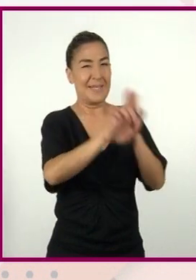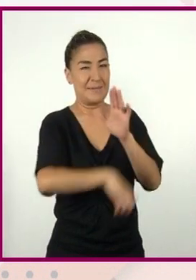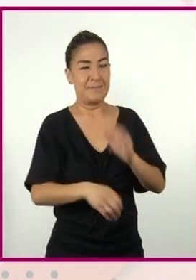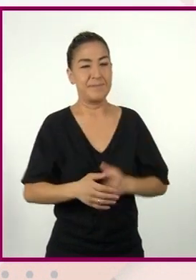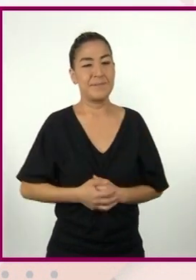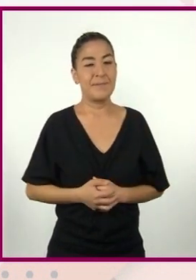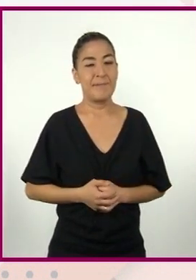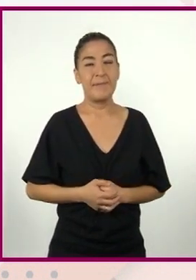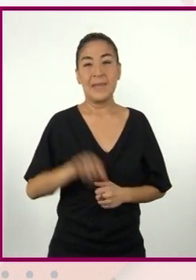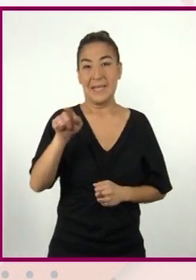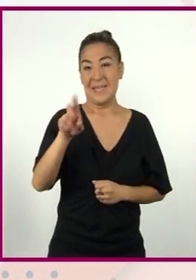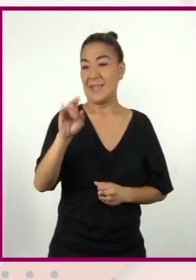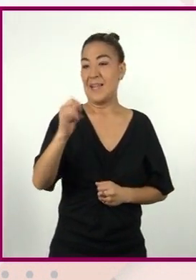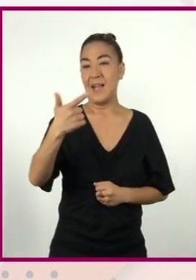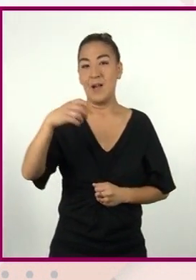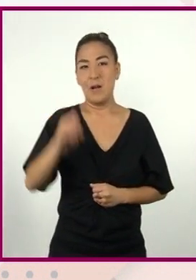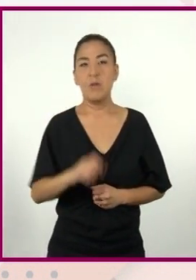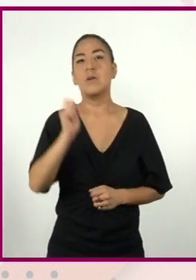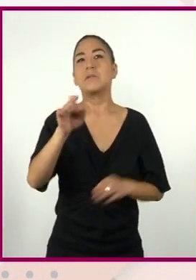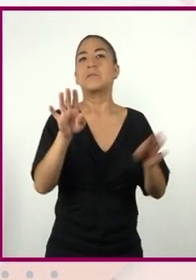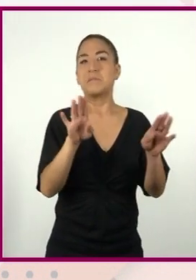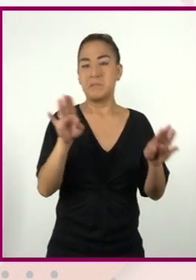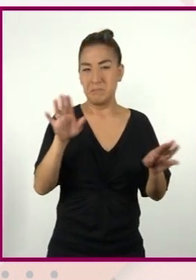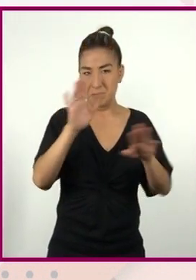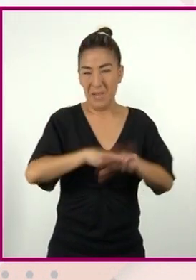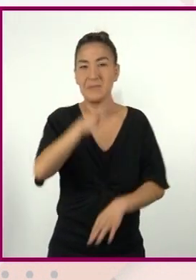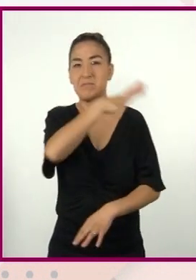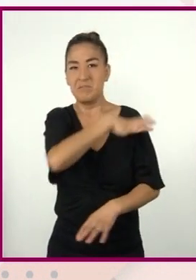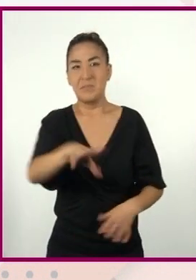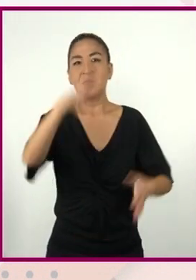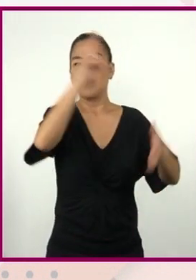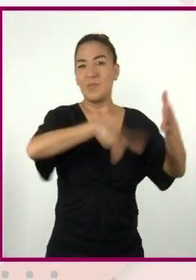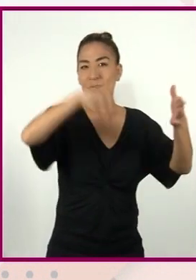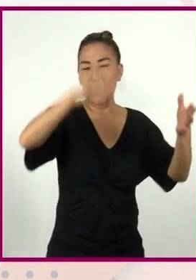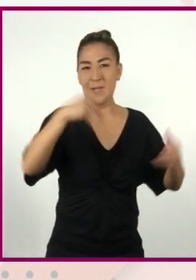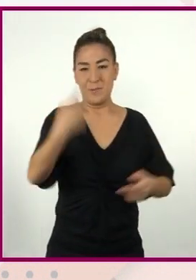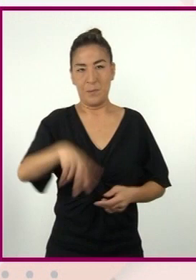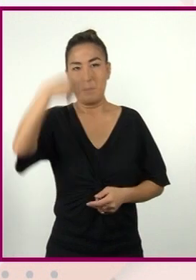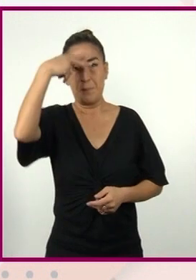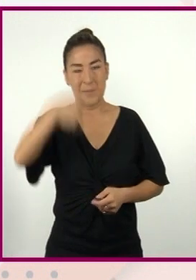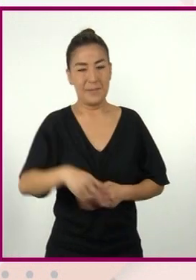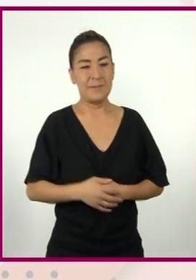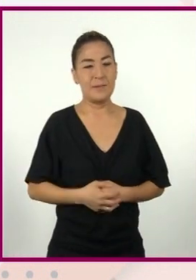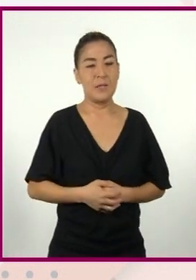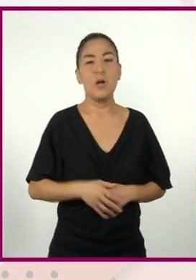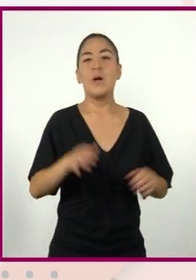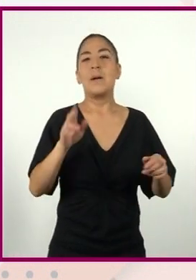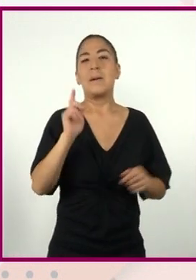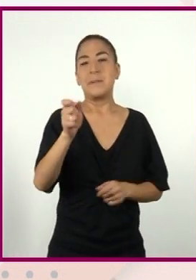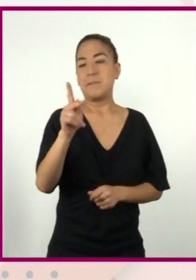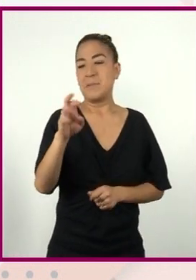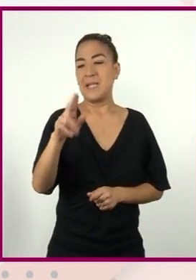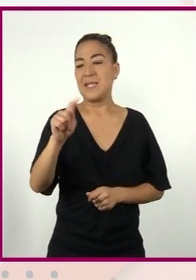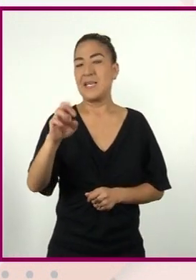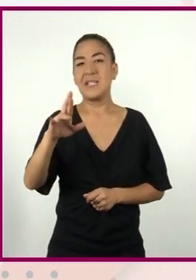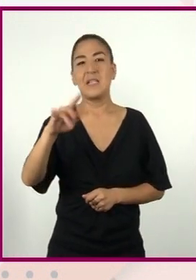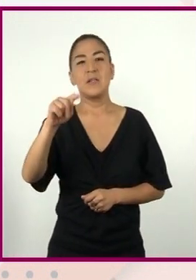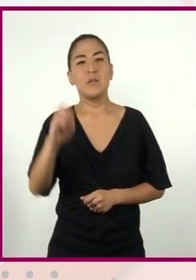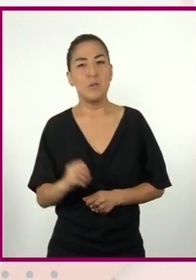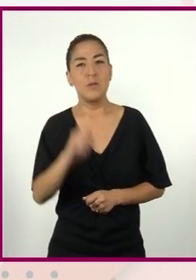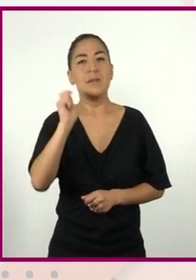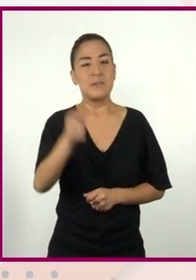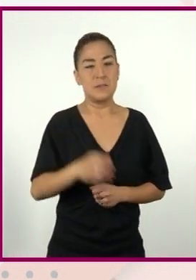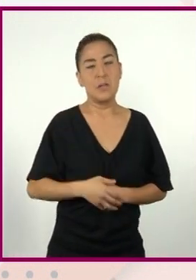Diego Rivera fue un destacado muralista mexicano. Pretérito imperfecto, también conocido